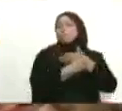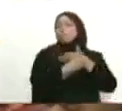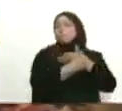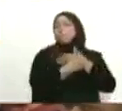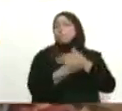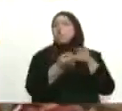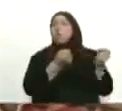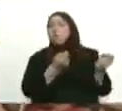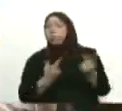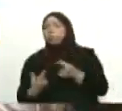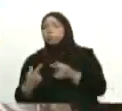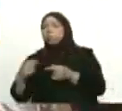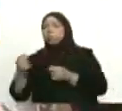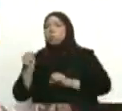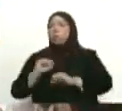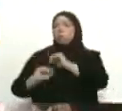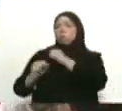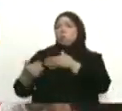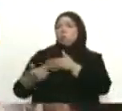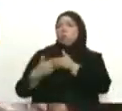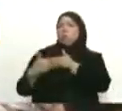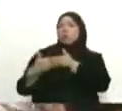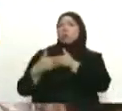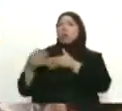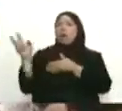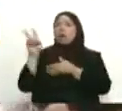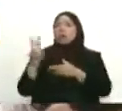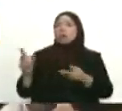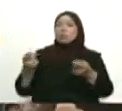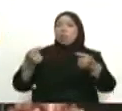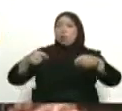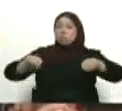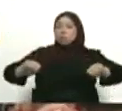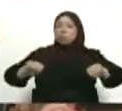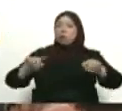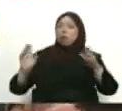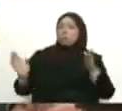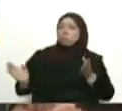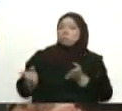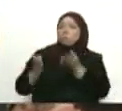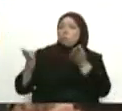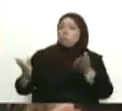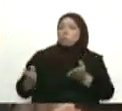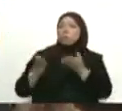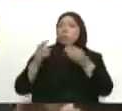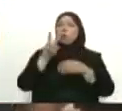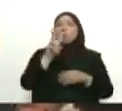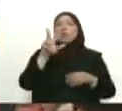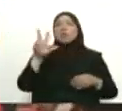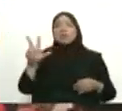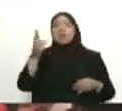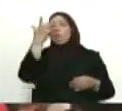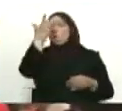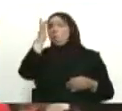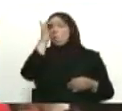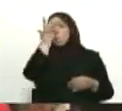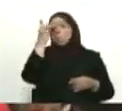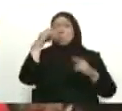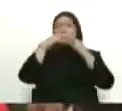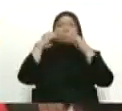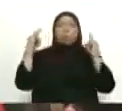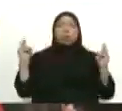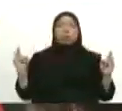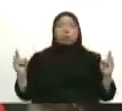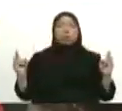invasiones contra nuestro país y promovieron invasiones no se nos olvide veintitrés de febrero en los puentes